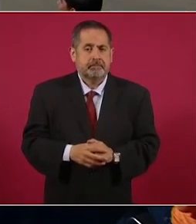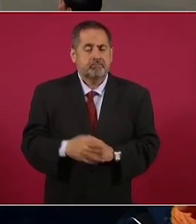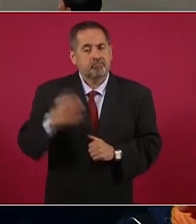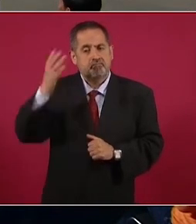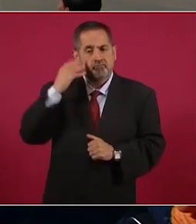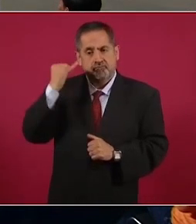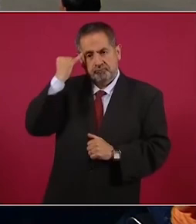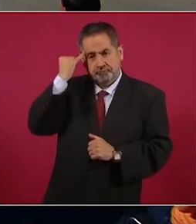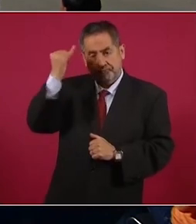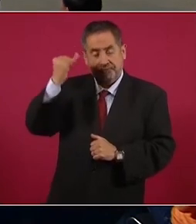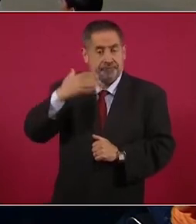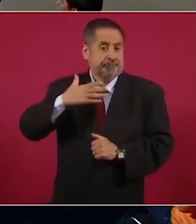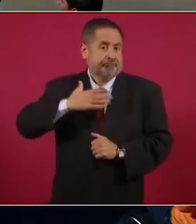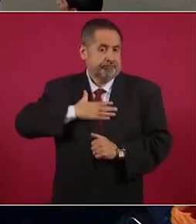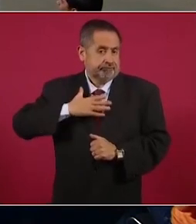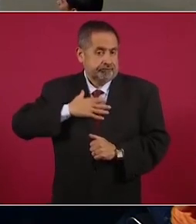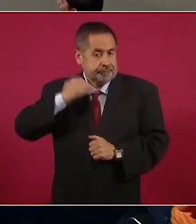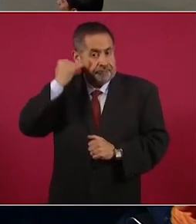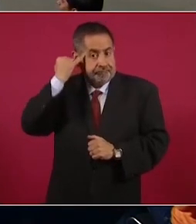yo era de la idea,